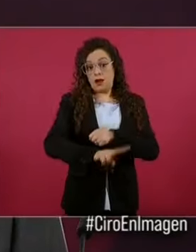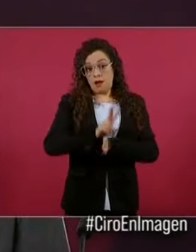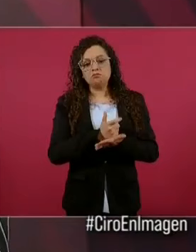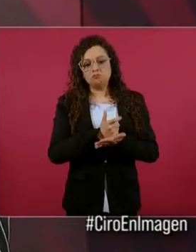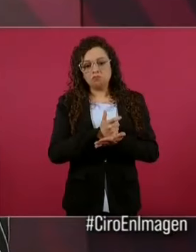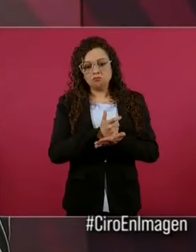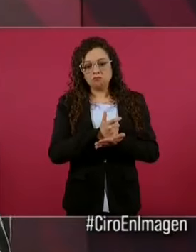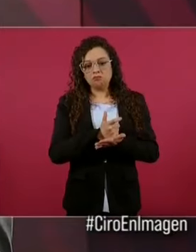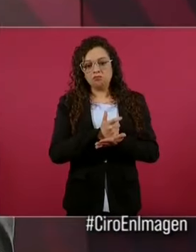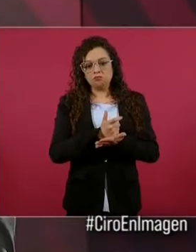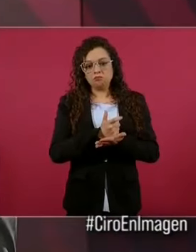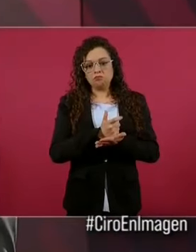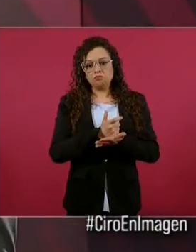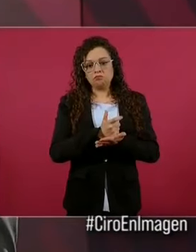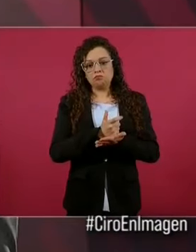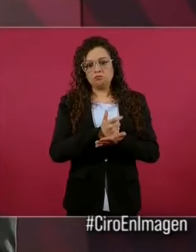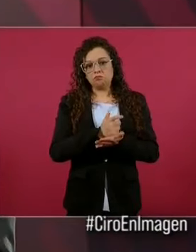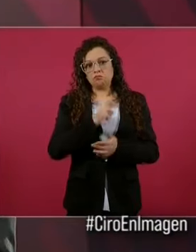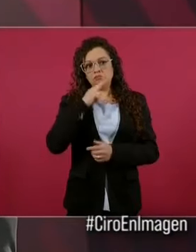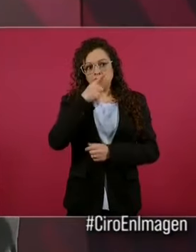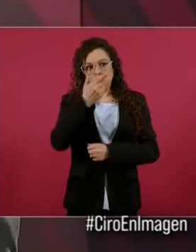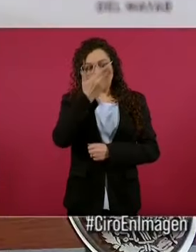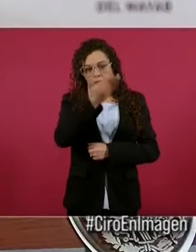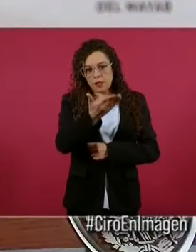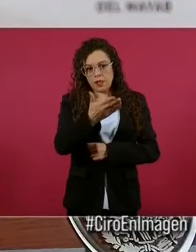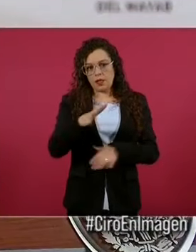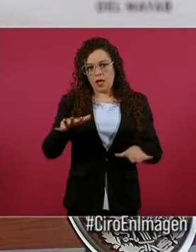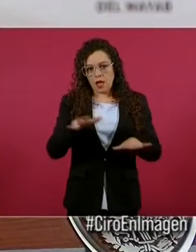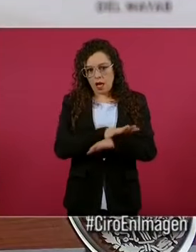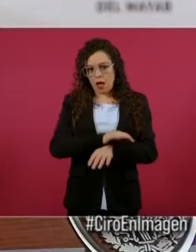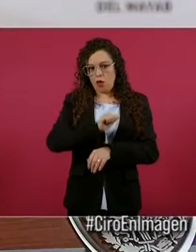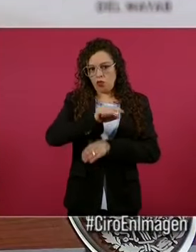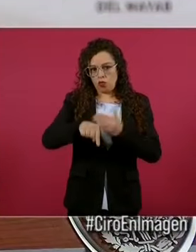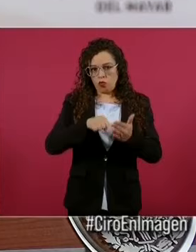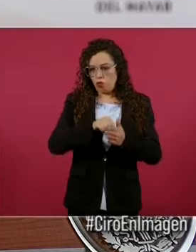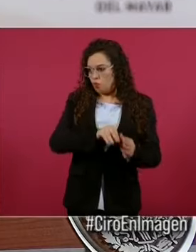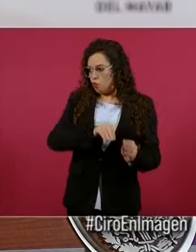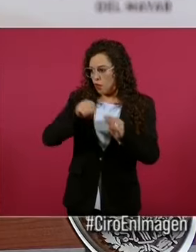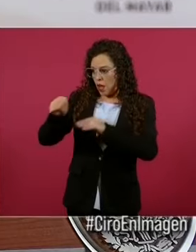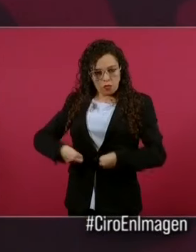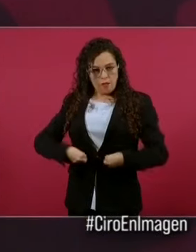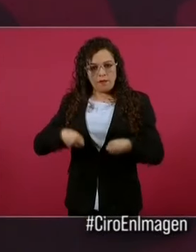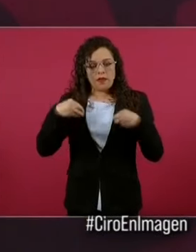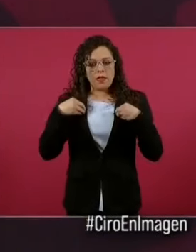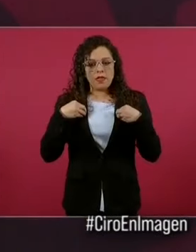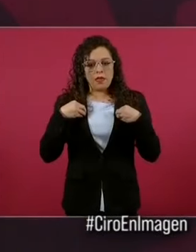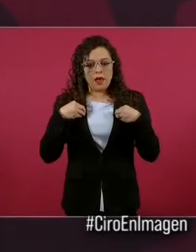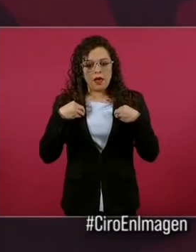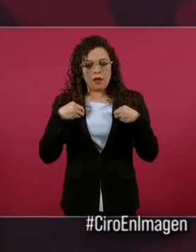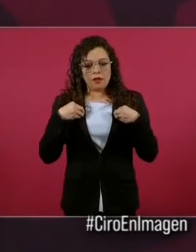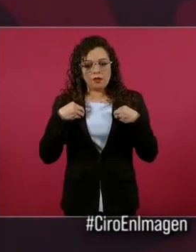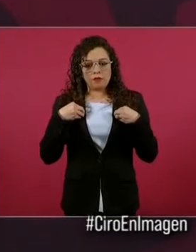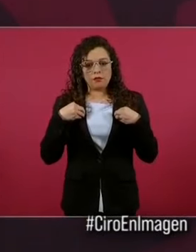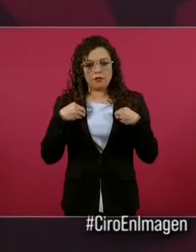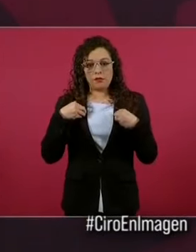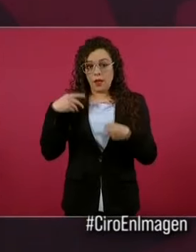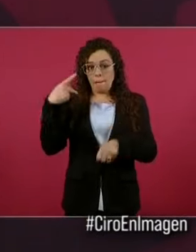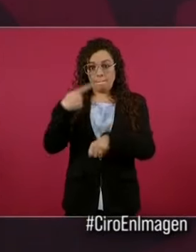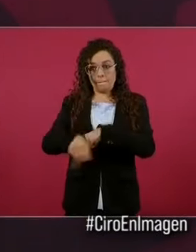amenaza, pide que te cambien, pide que te protejan. No quieres riesgo,